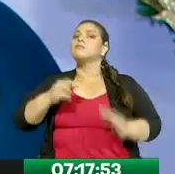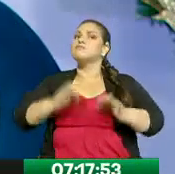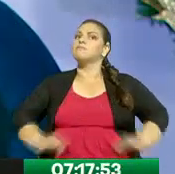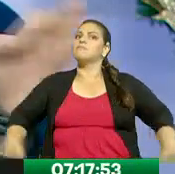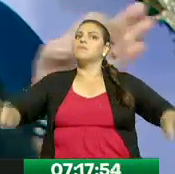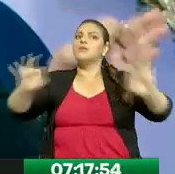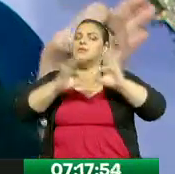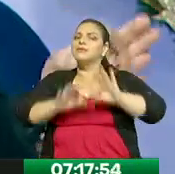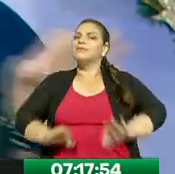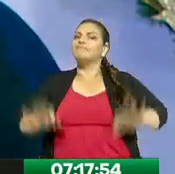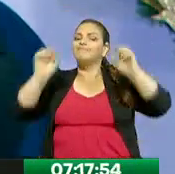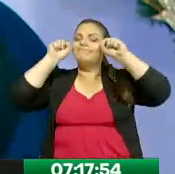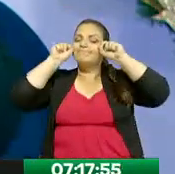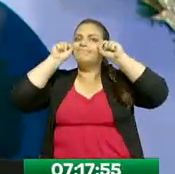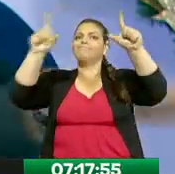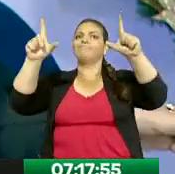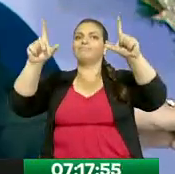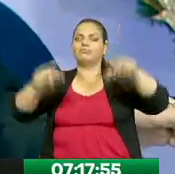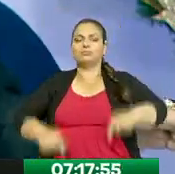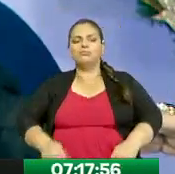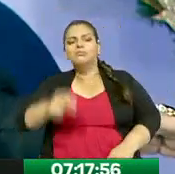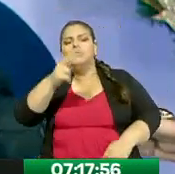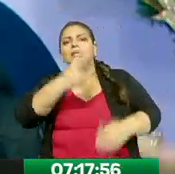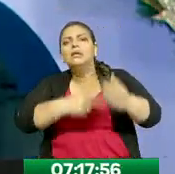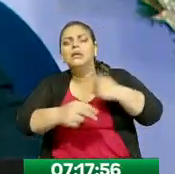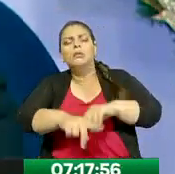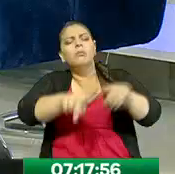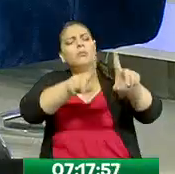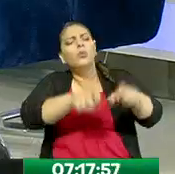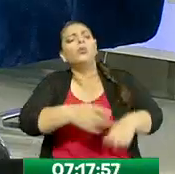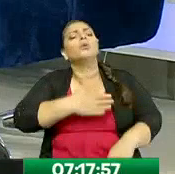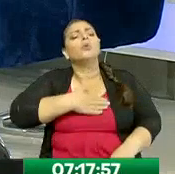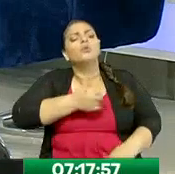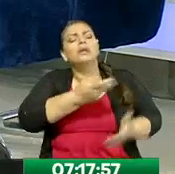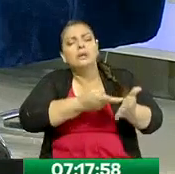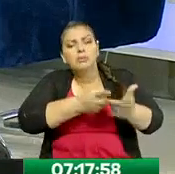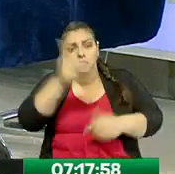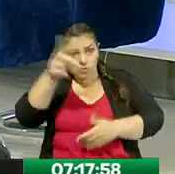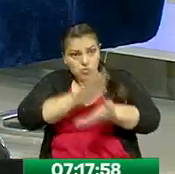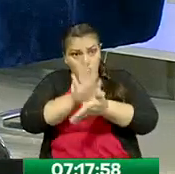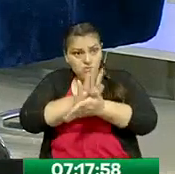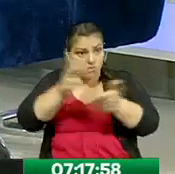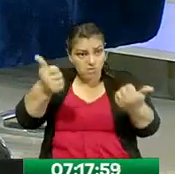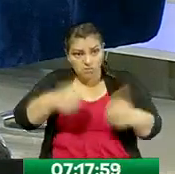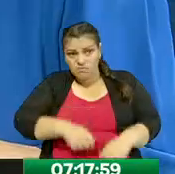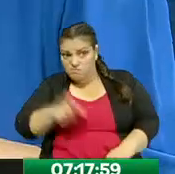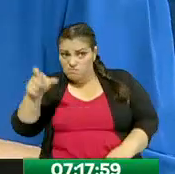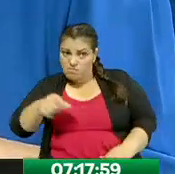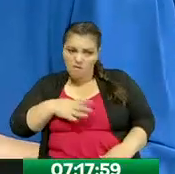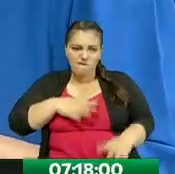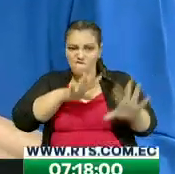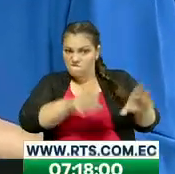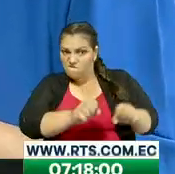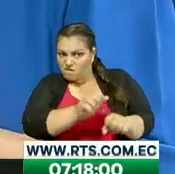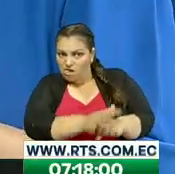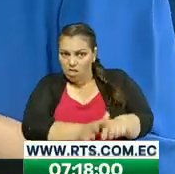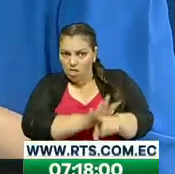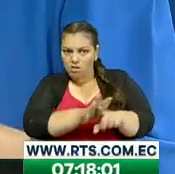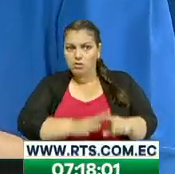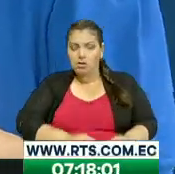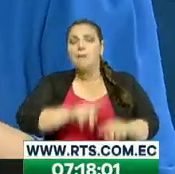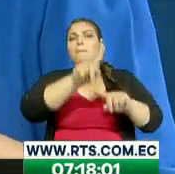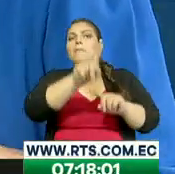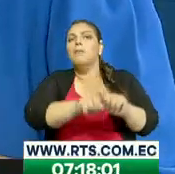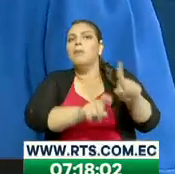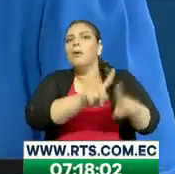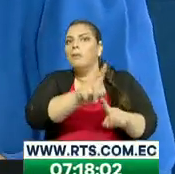porque los abusadores están sueltos y están dentro del tejido social. Paola, precisamente hacia allá iba orientada mi otra pregunta. ¿Cuáles son